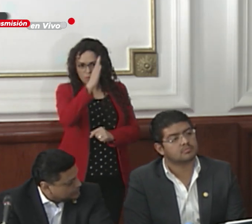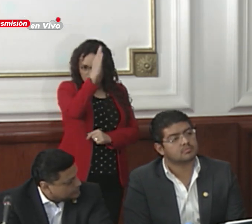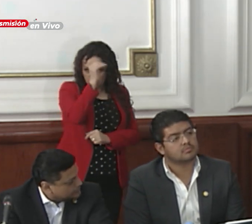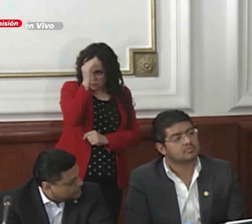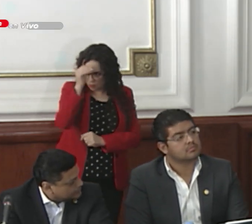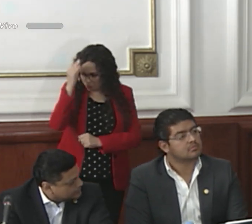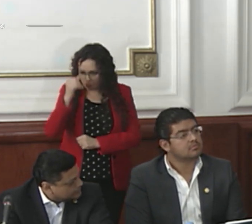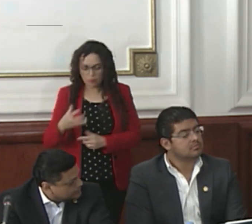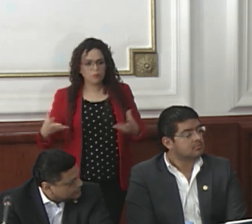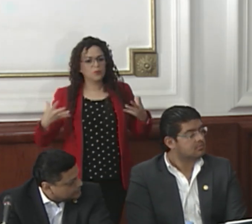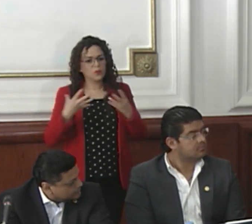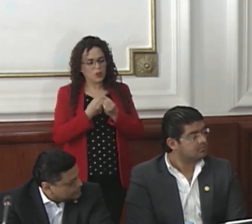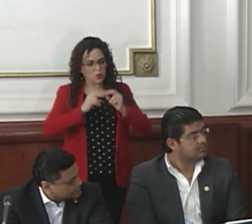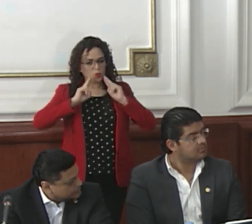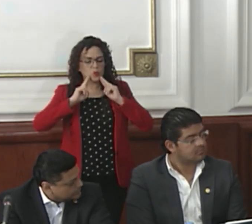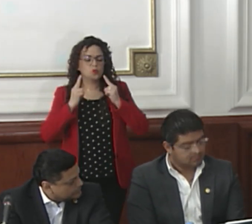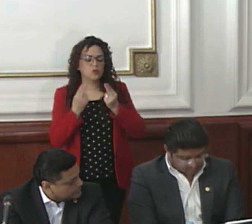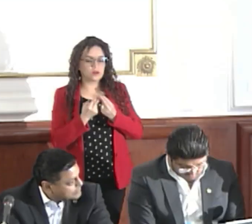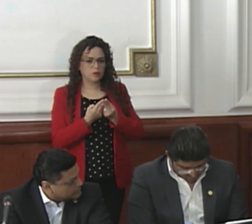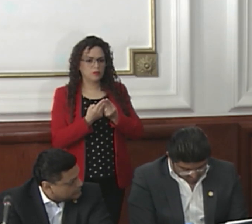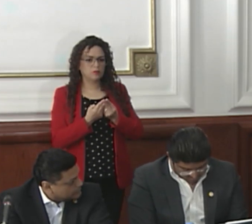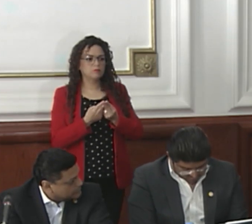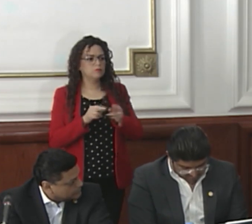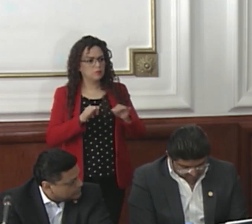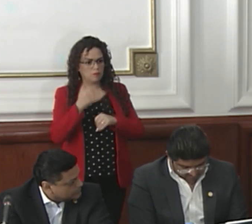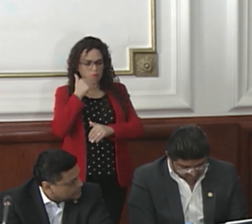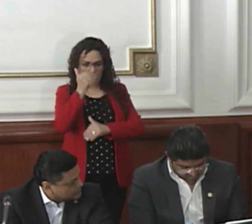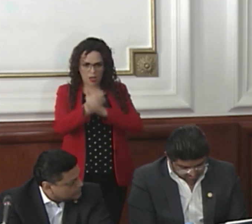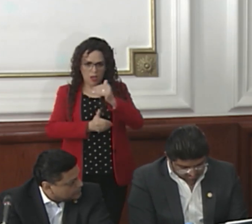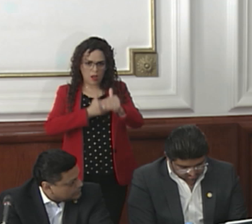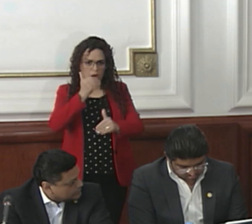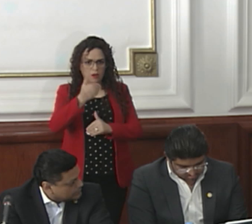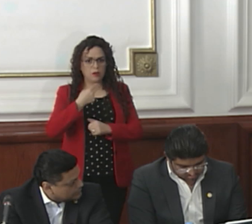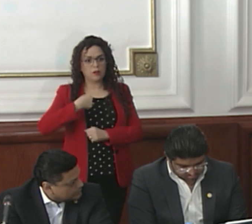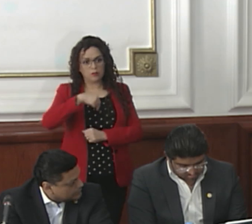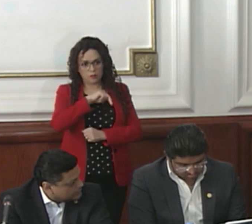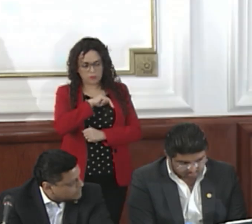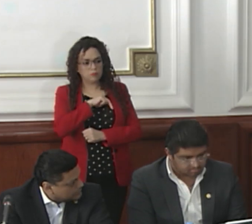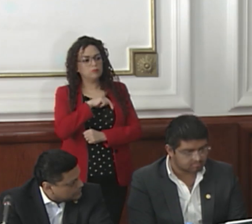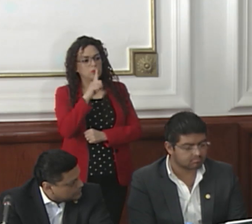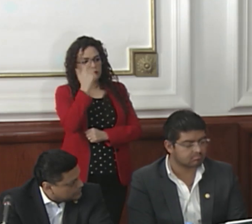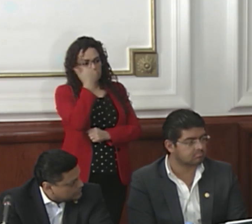y que el trabajo va a ser mucho, y pues vamos a estar al pendiente de cada